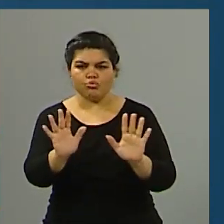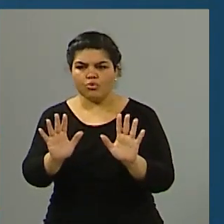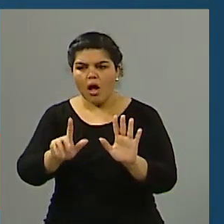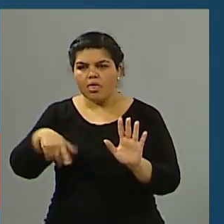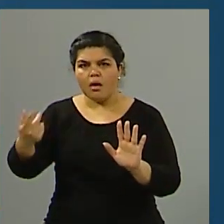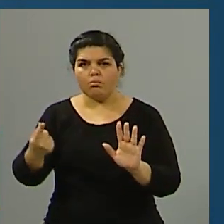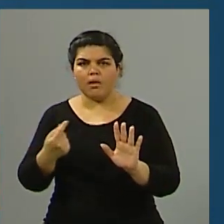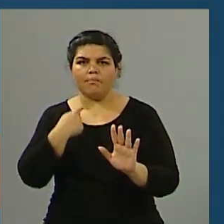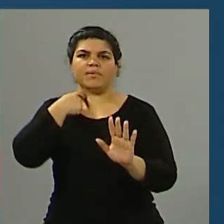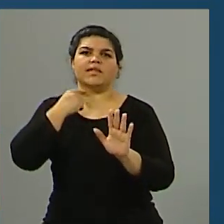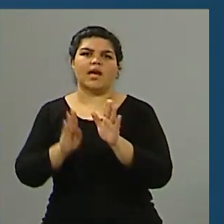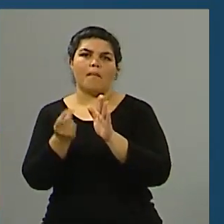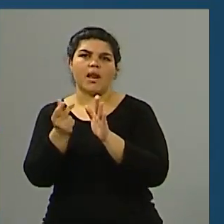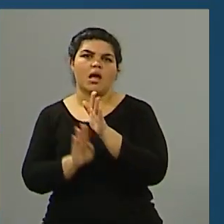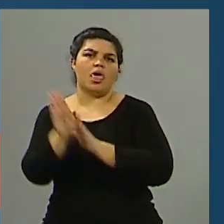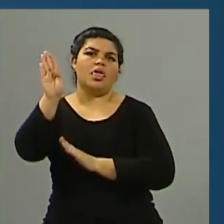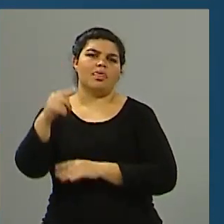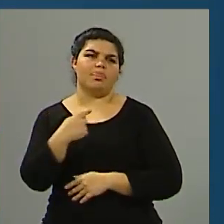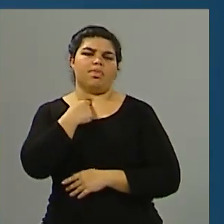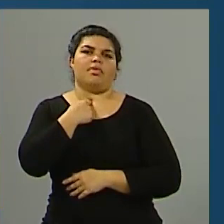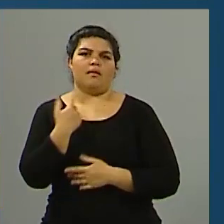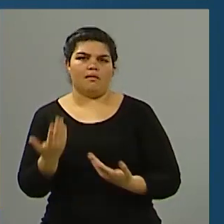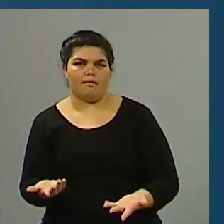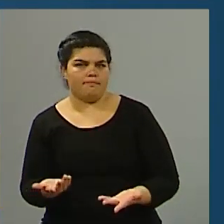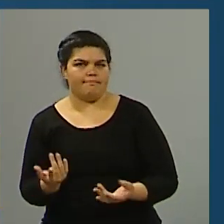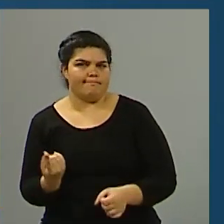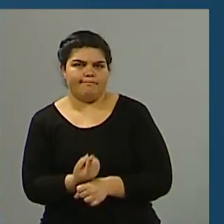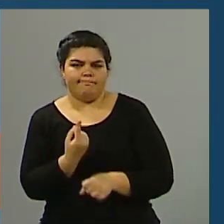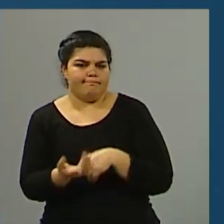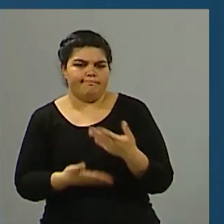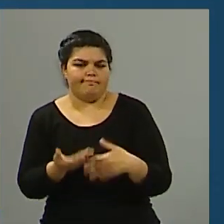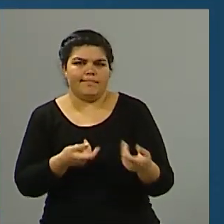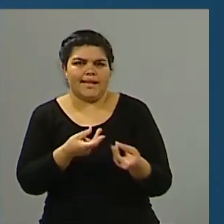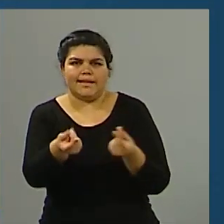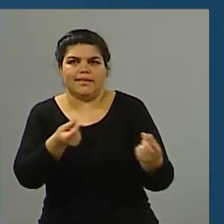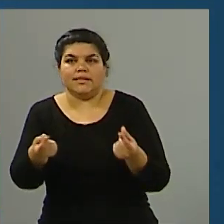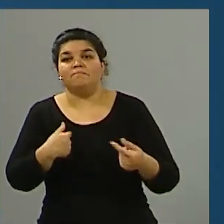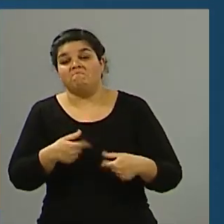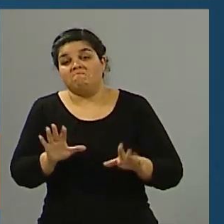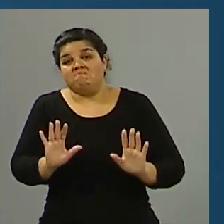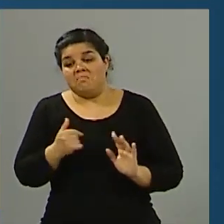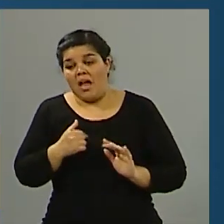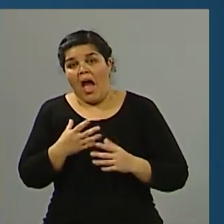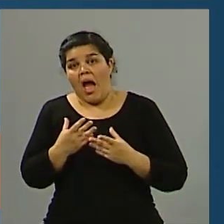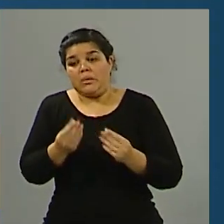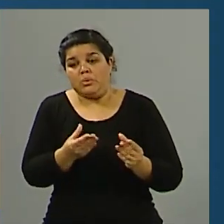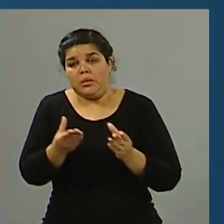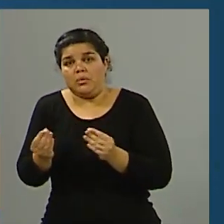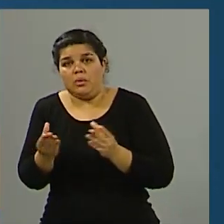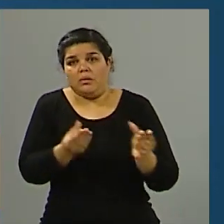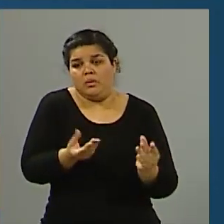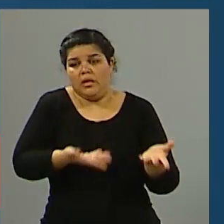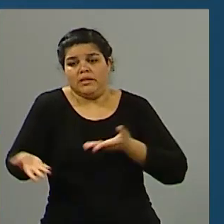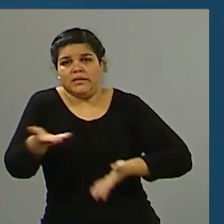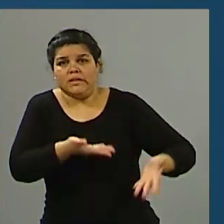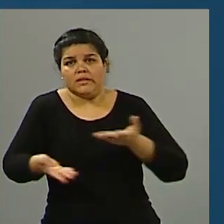parte de conocer cómo se mueve el mercado, ya haberlo vivido, entonces uno trata de dar el consejo más sano porque lo que intentamos es